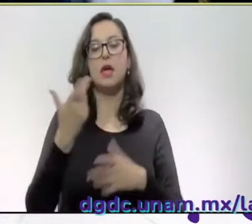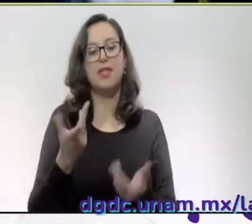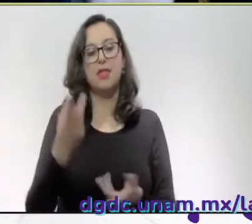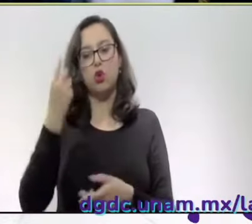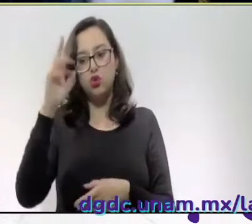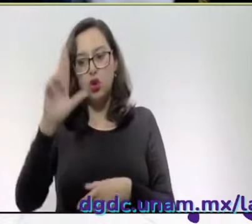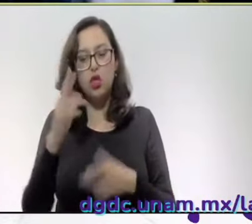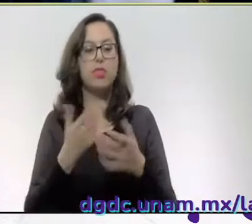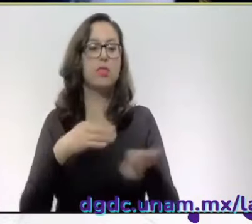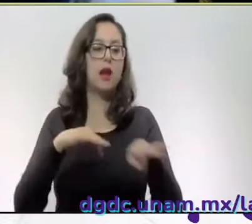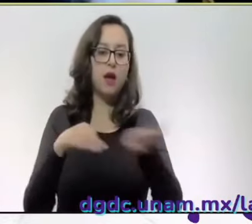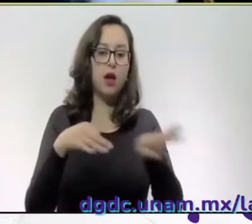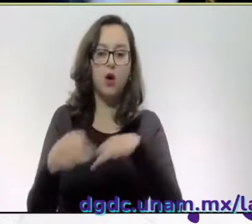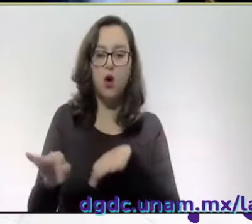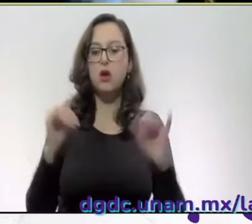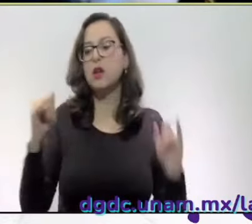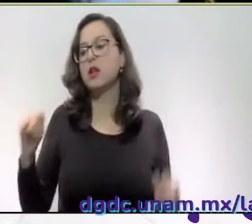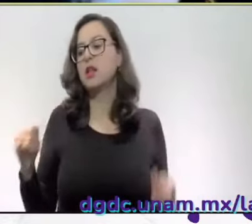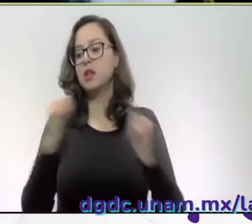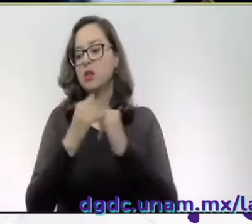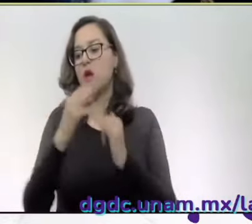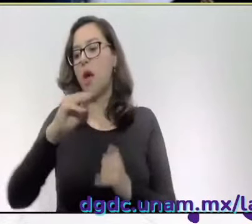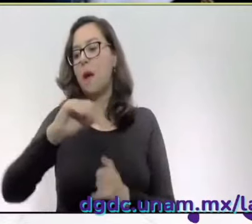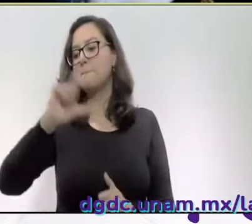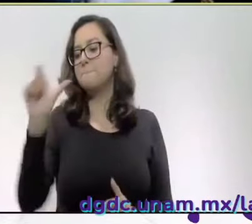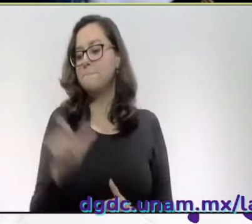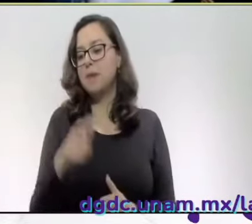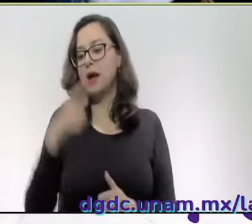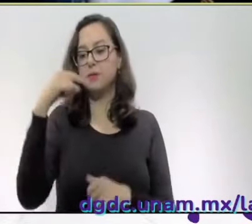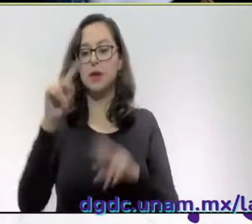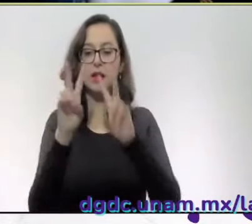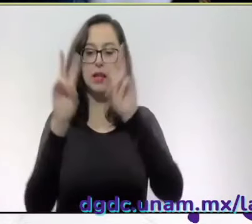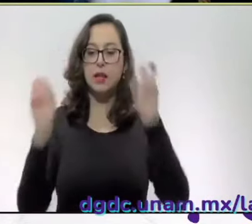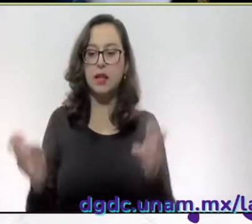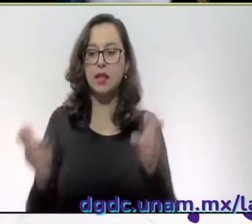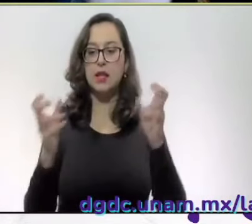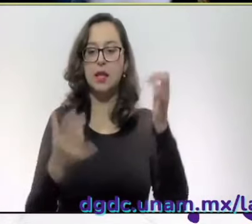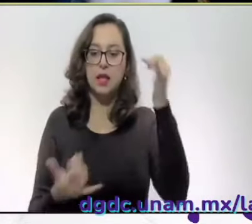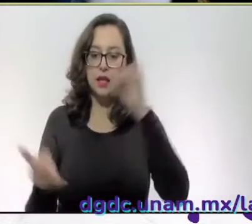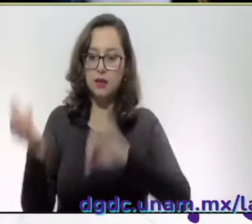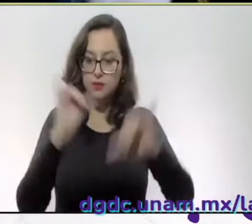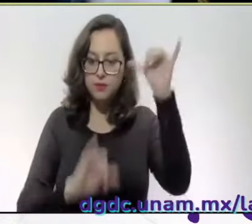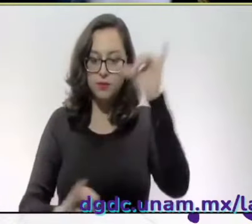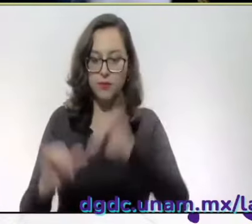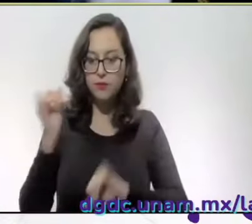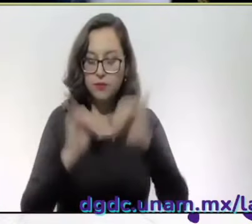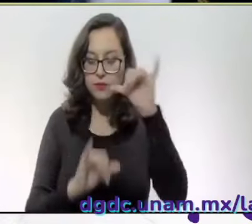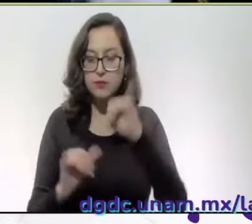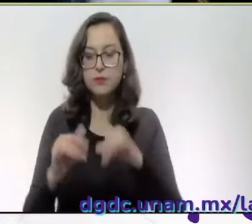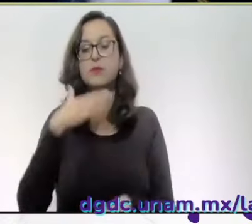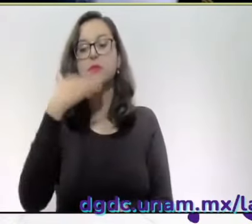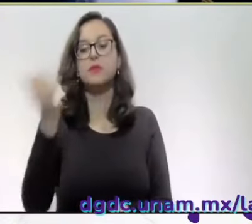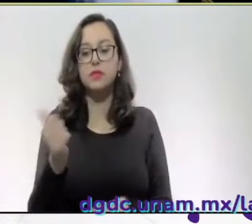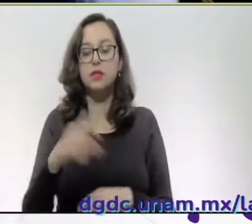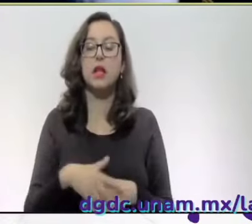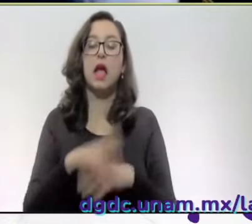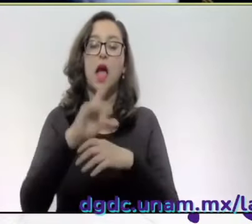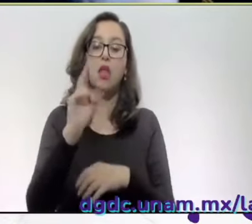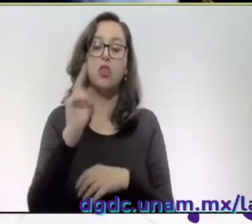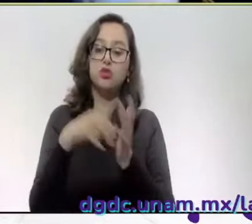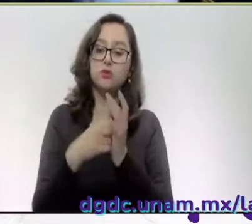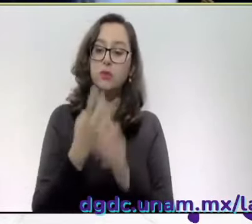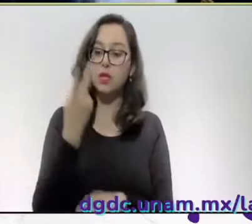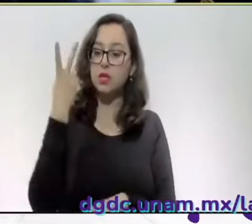años en el Instituto Max Planck para física gravitacional en Potsdam, Alemania. Desde 2002